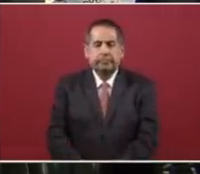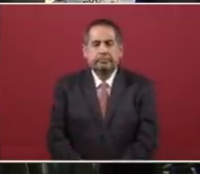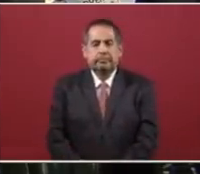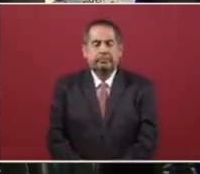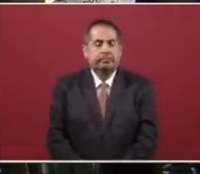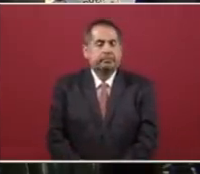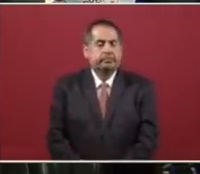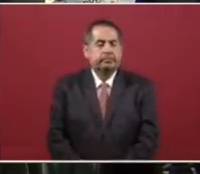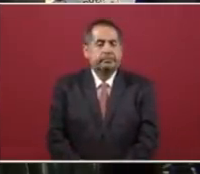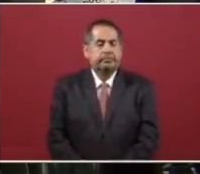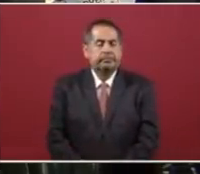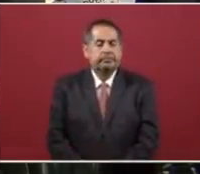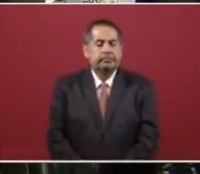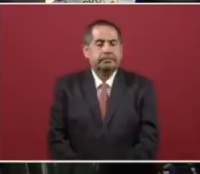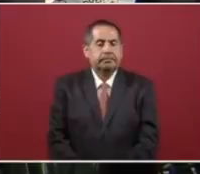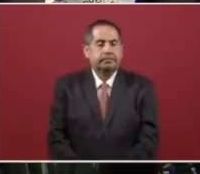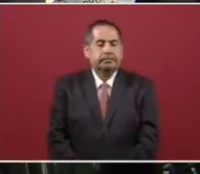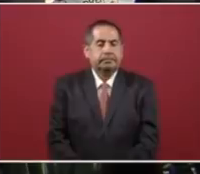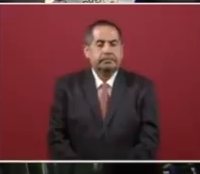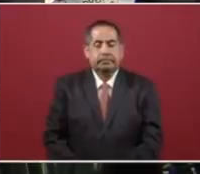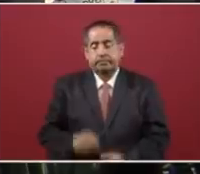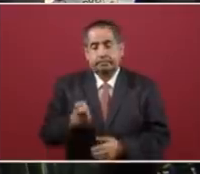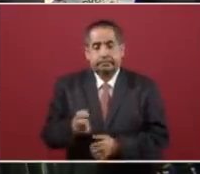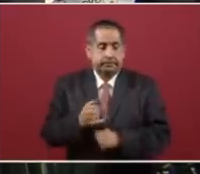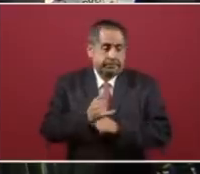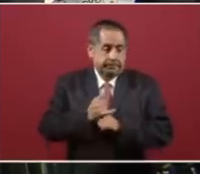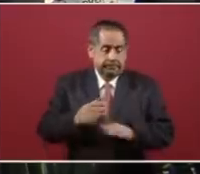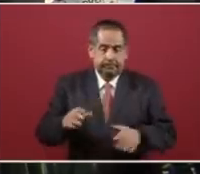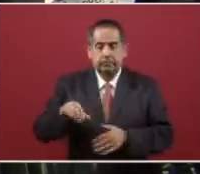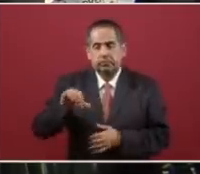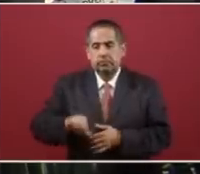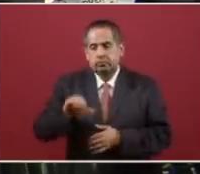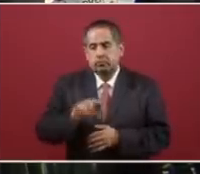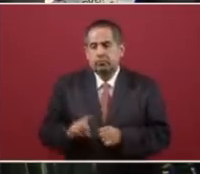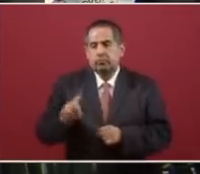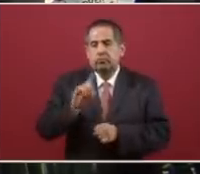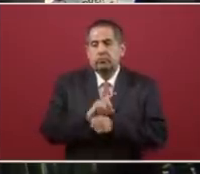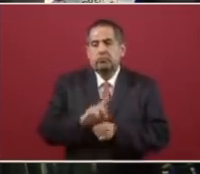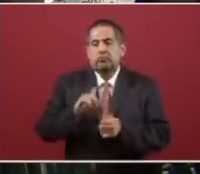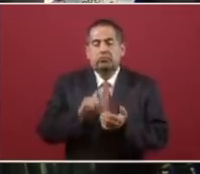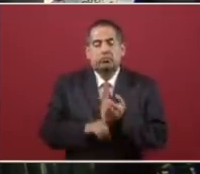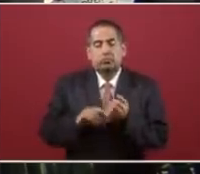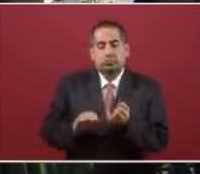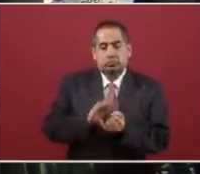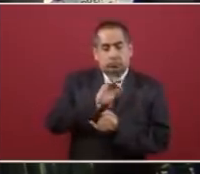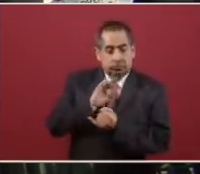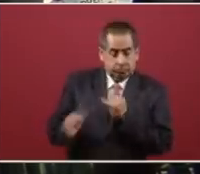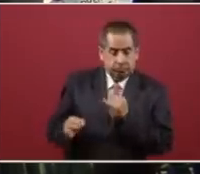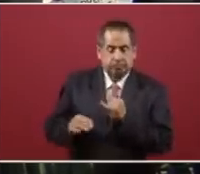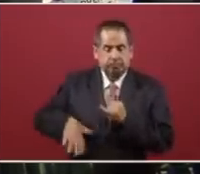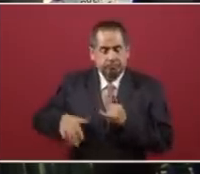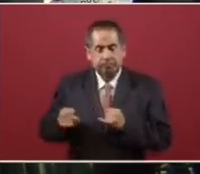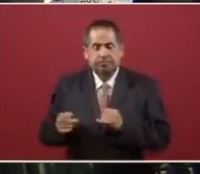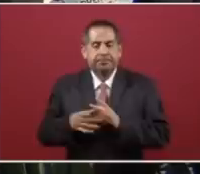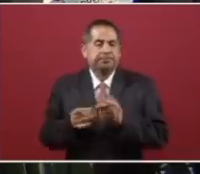bueno esto es lo que informamos el día de hoy en este último caso